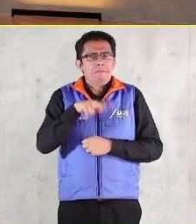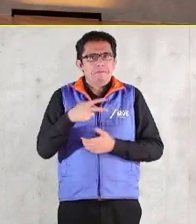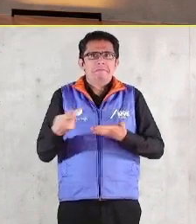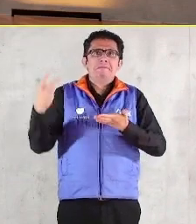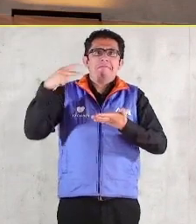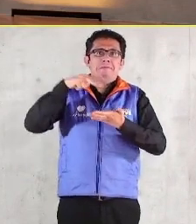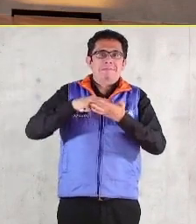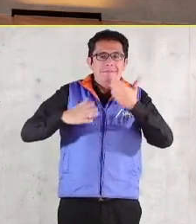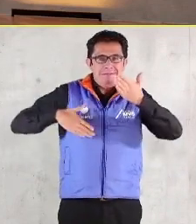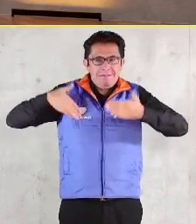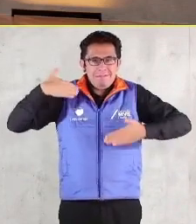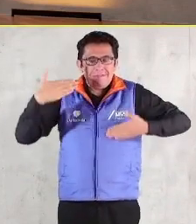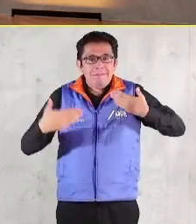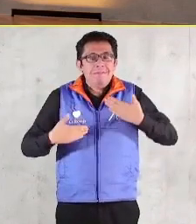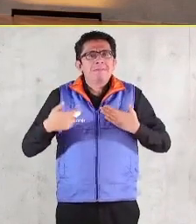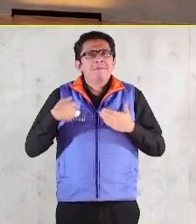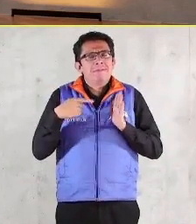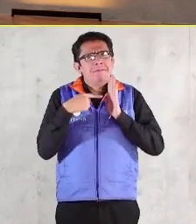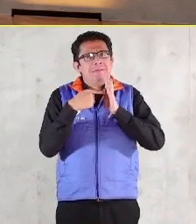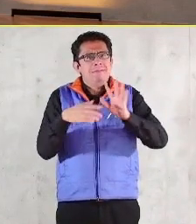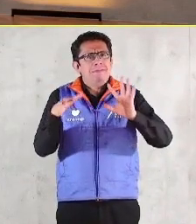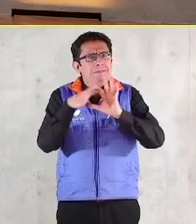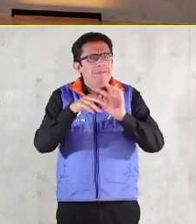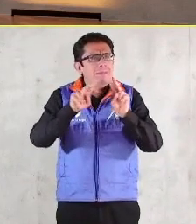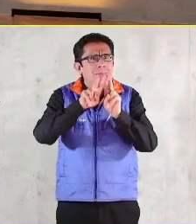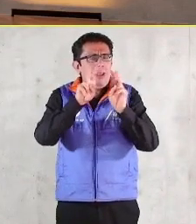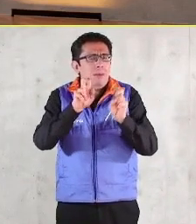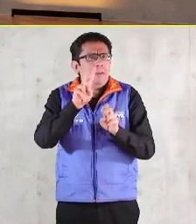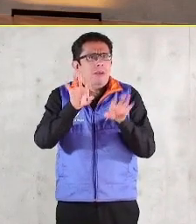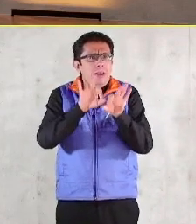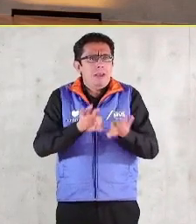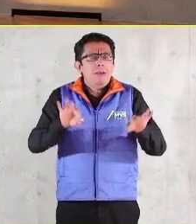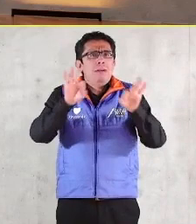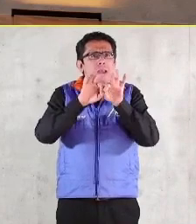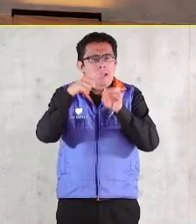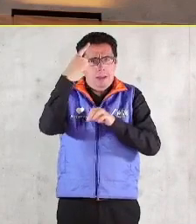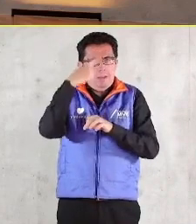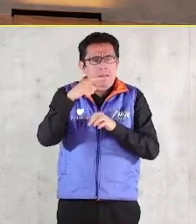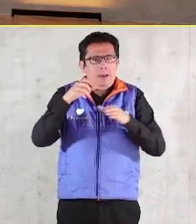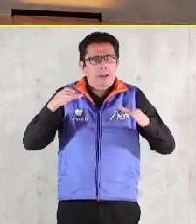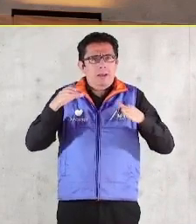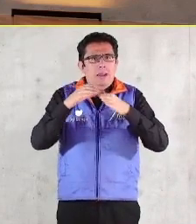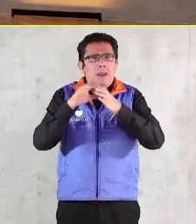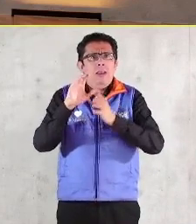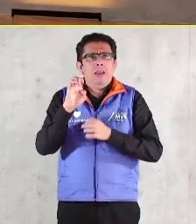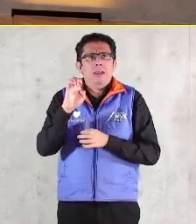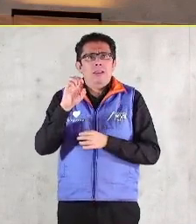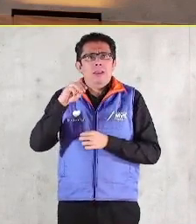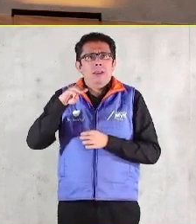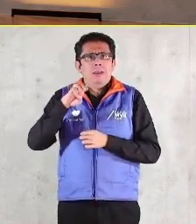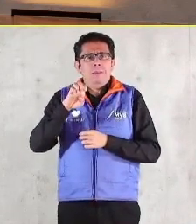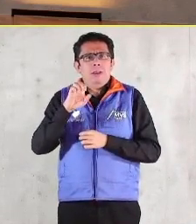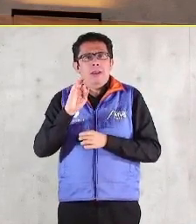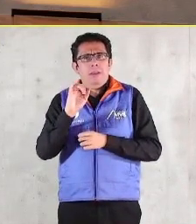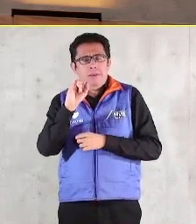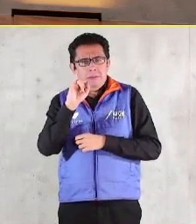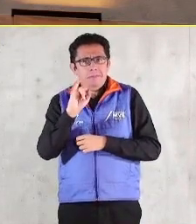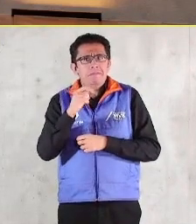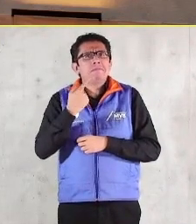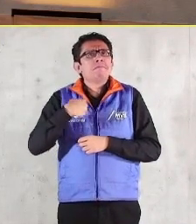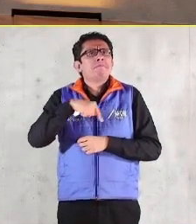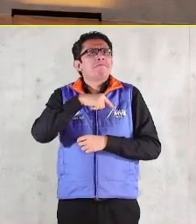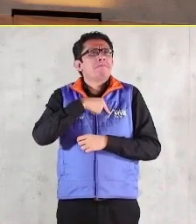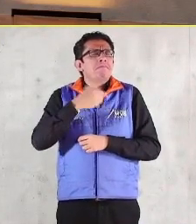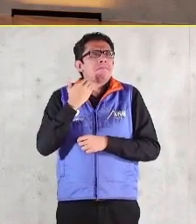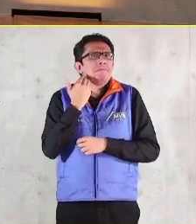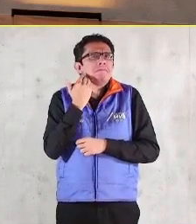alegría de recibirlos y de presentar este tema que es de gran relevancia para el CEMEFI con respecto a lo que estamos esperando y